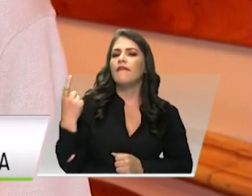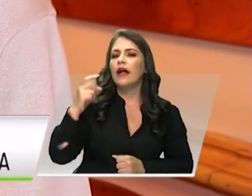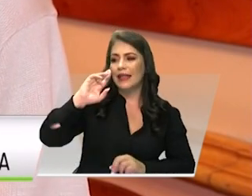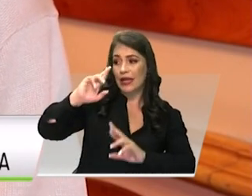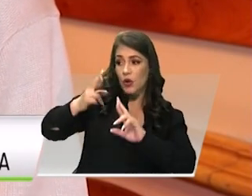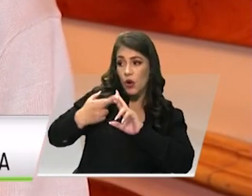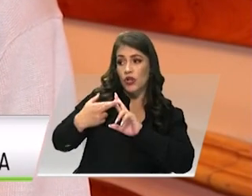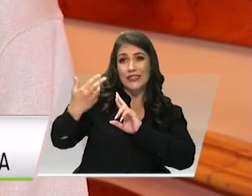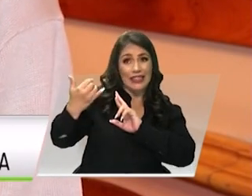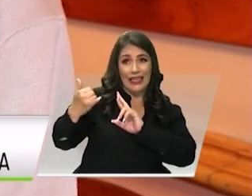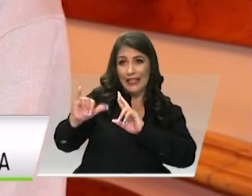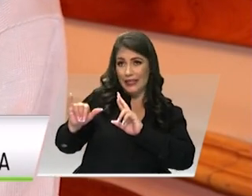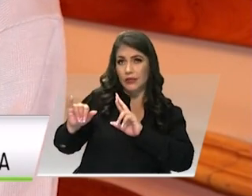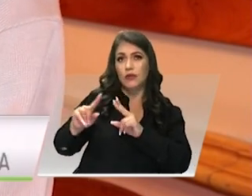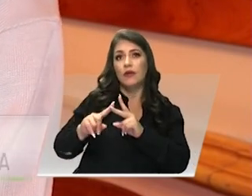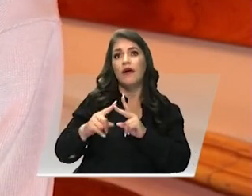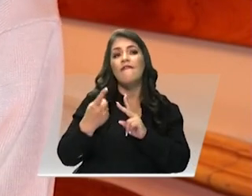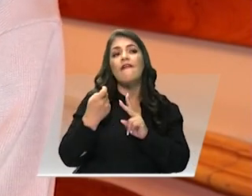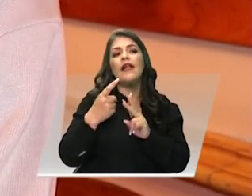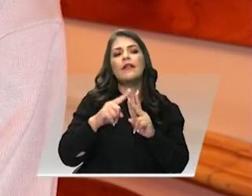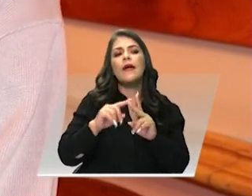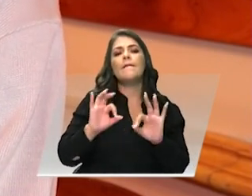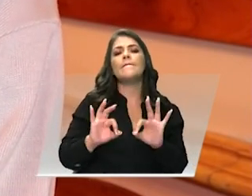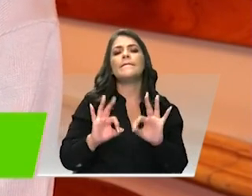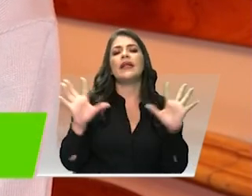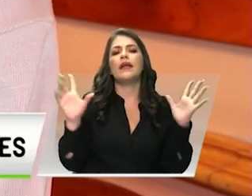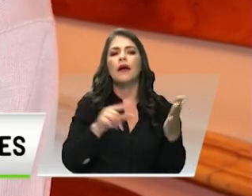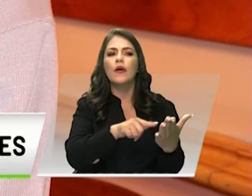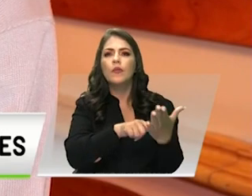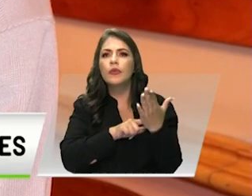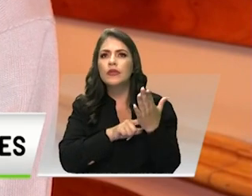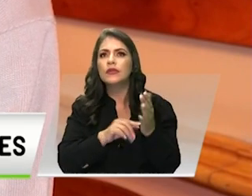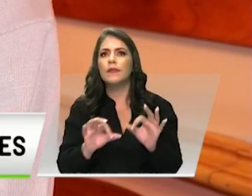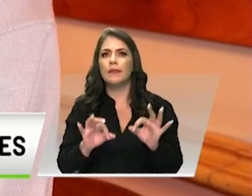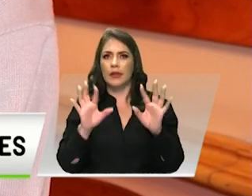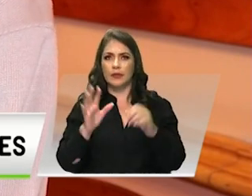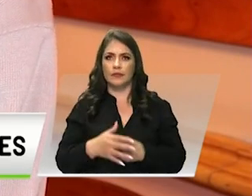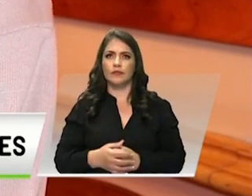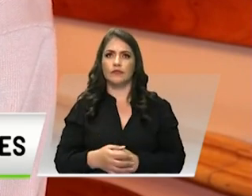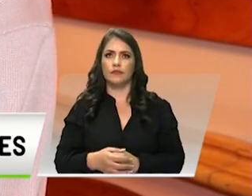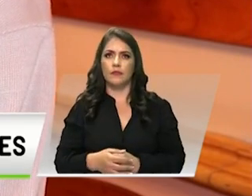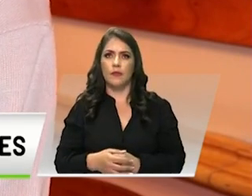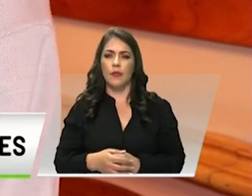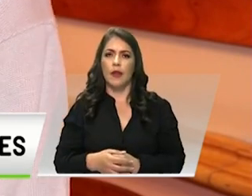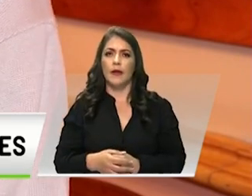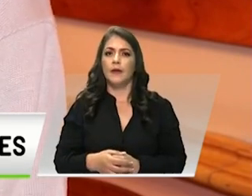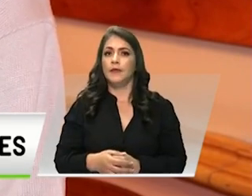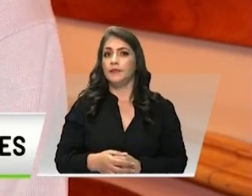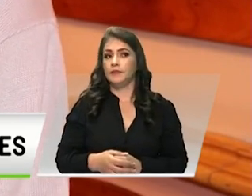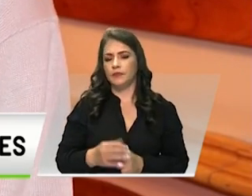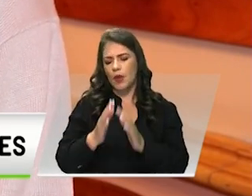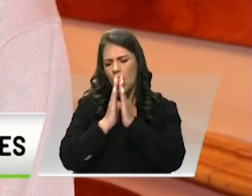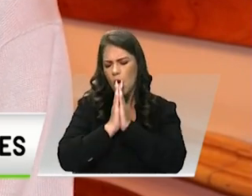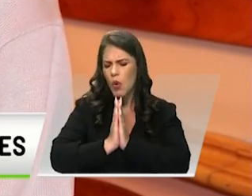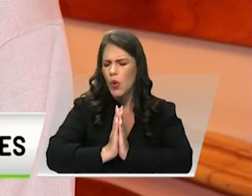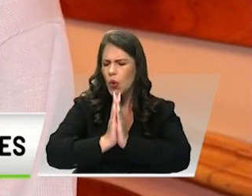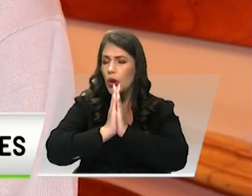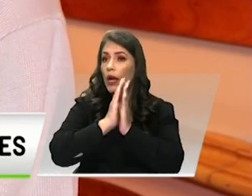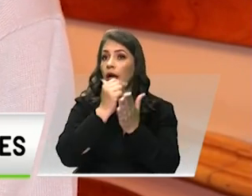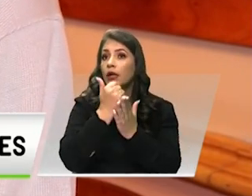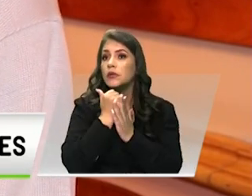reconozca alguno de los favores que se alcanzan por intercesión de Monseñor